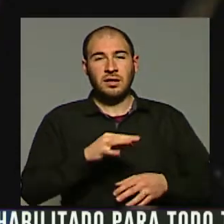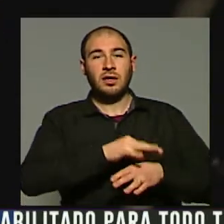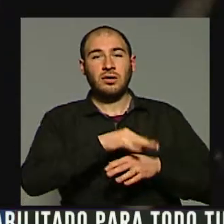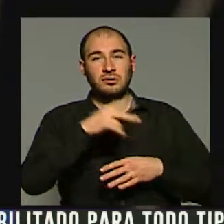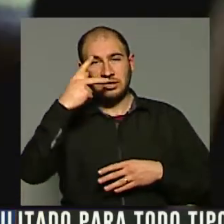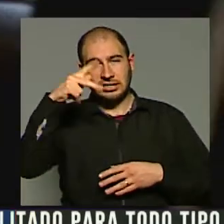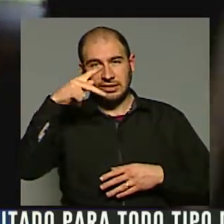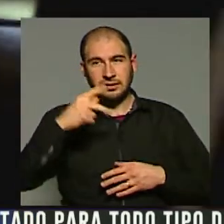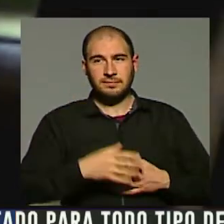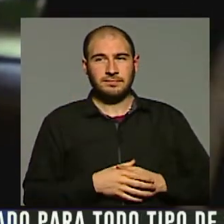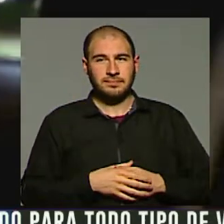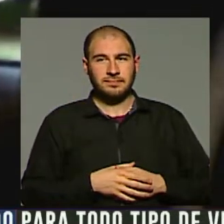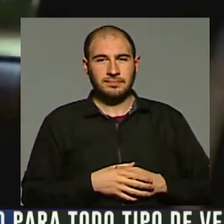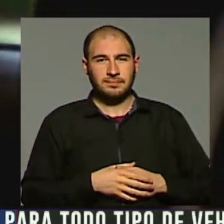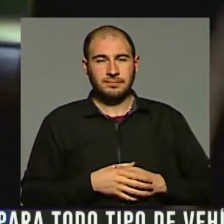doctor Kirchner